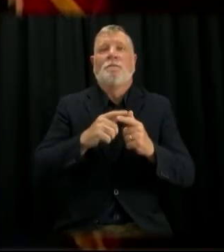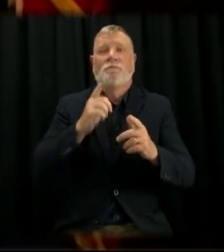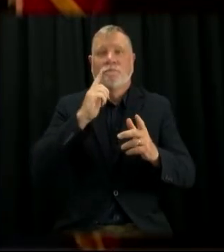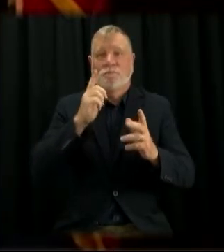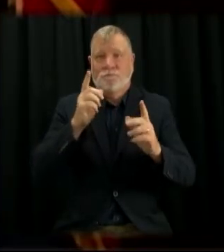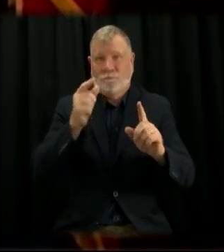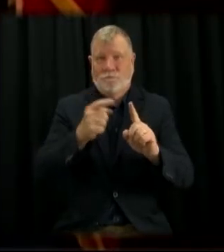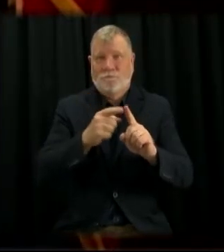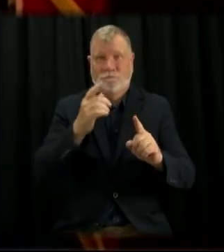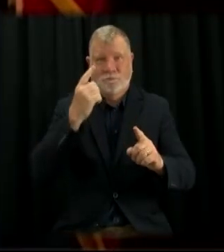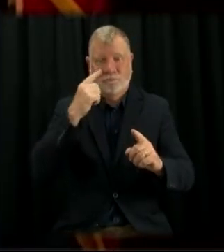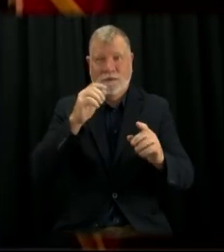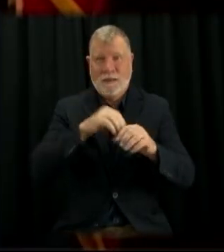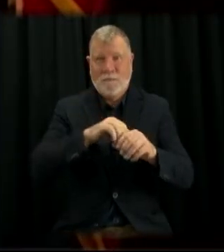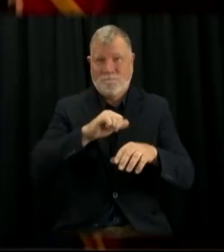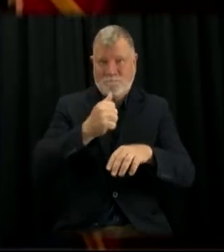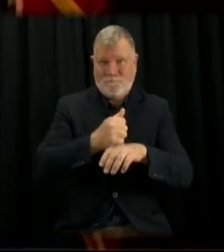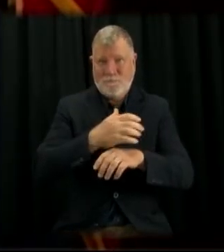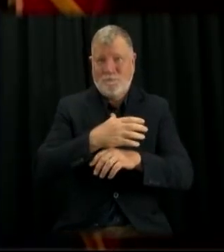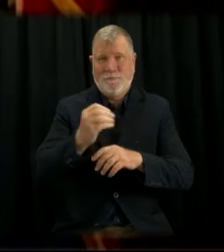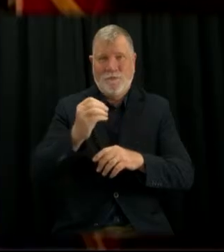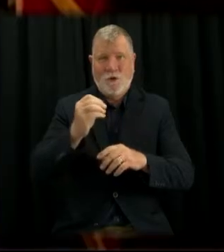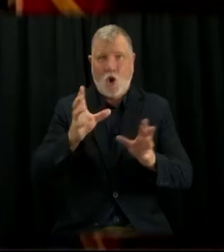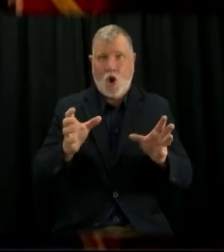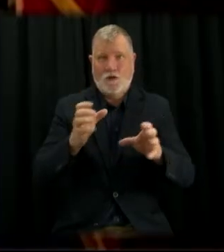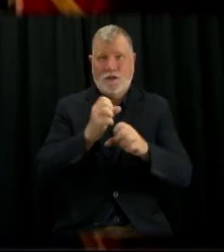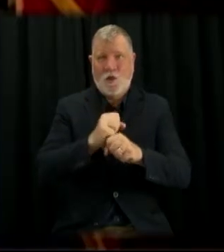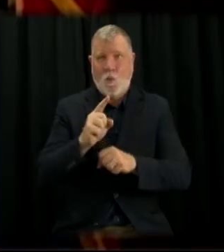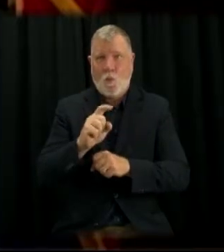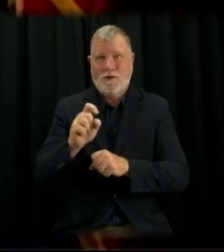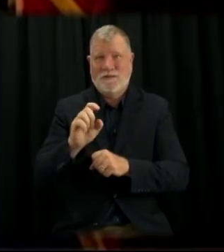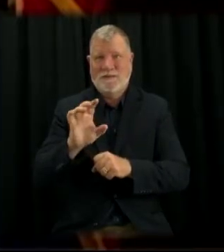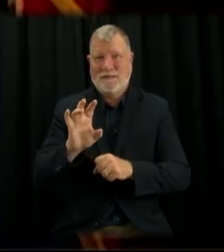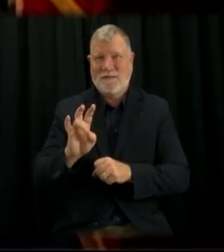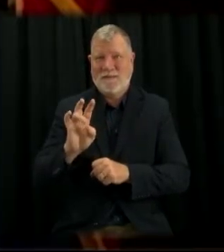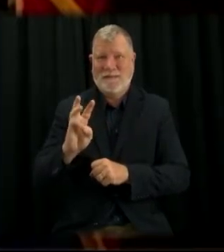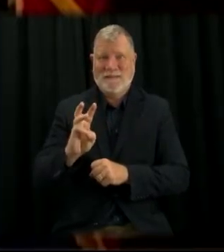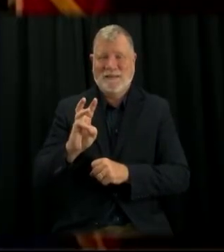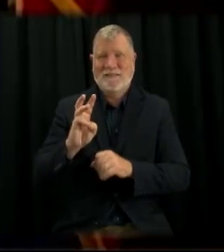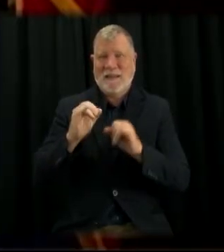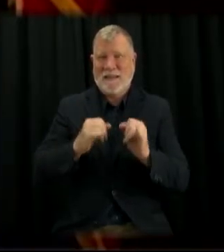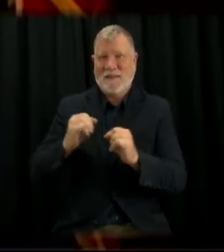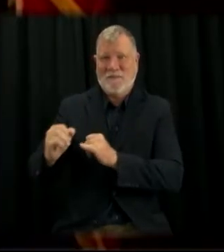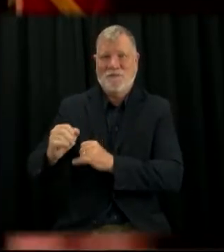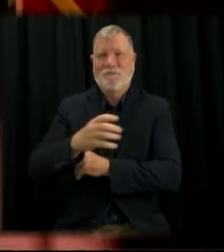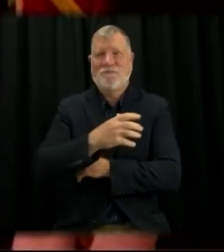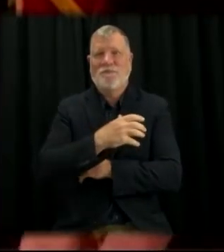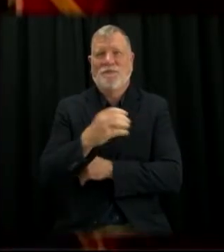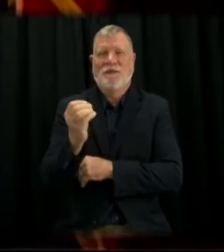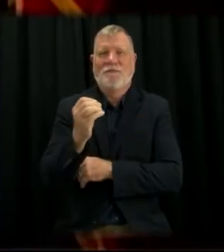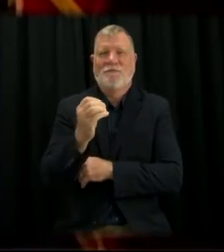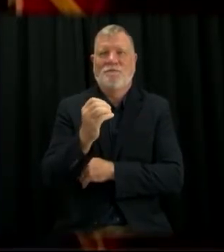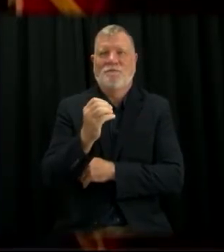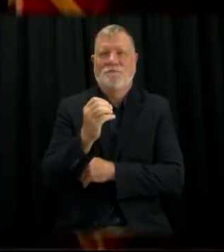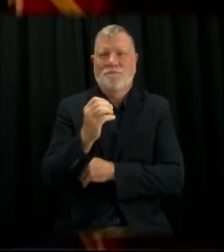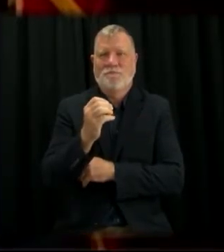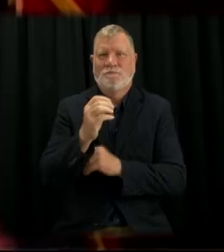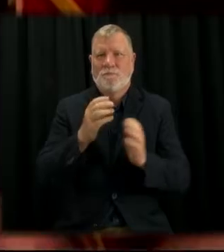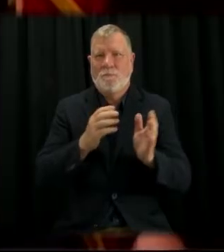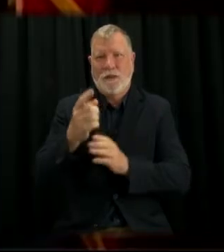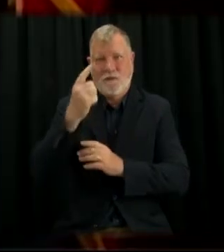pública es un plan que ya se ha establecido, que consolida 176 individuos.